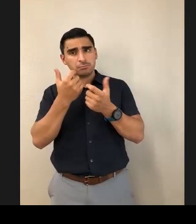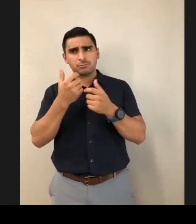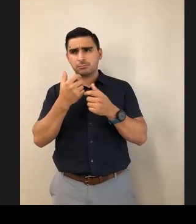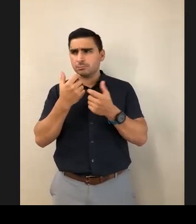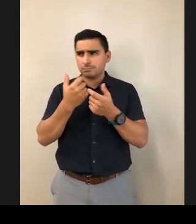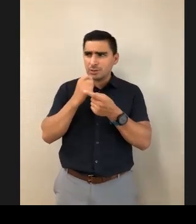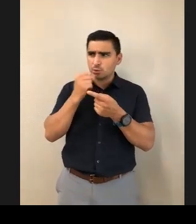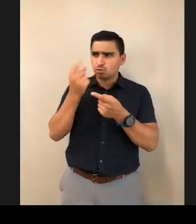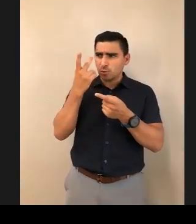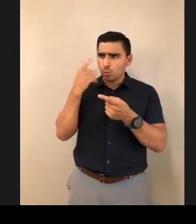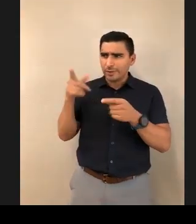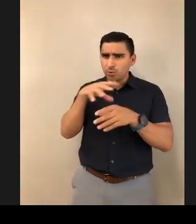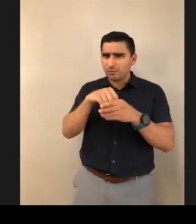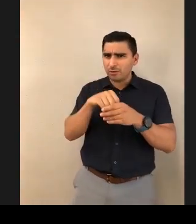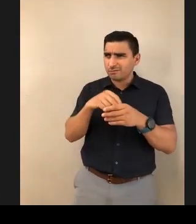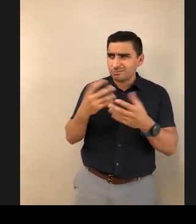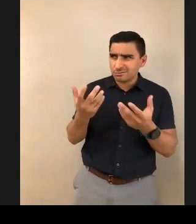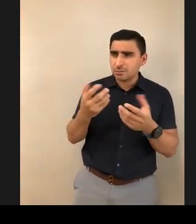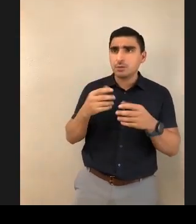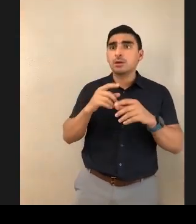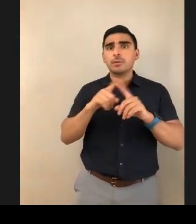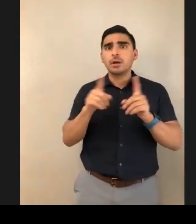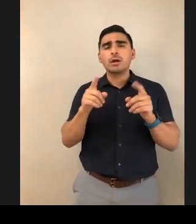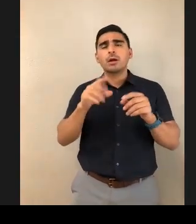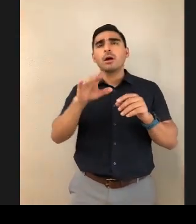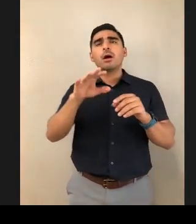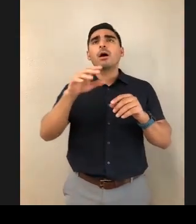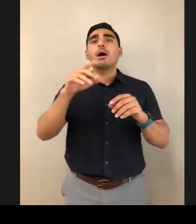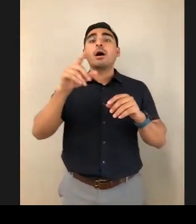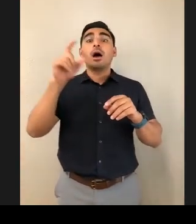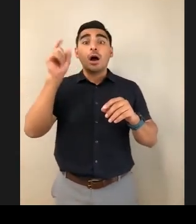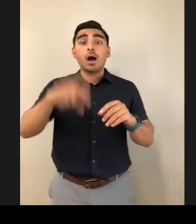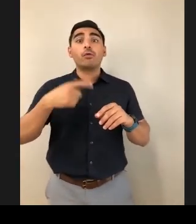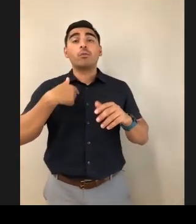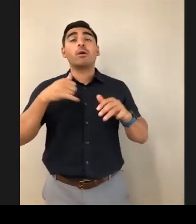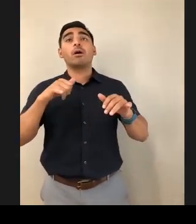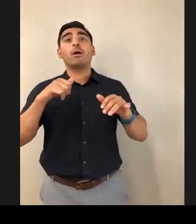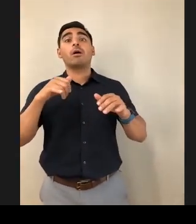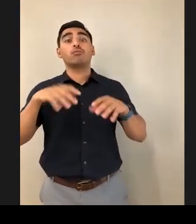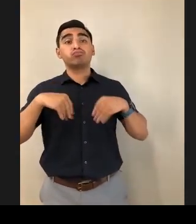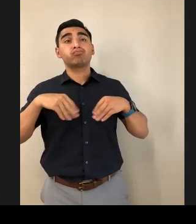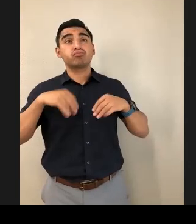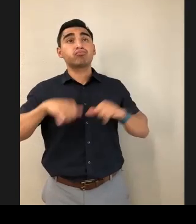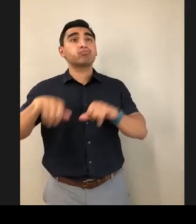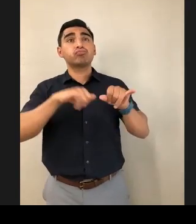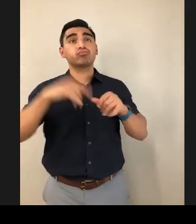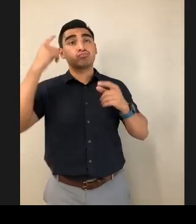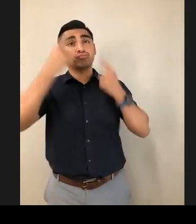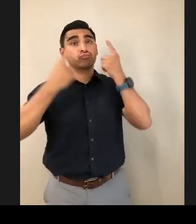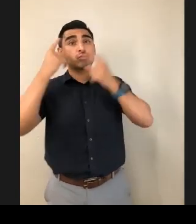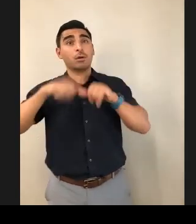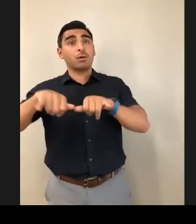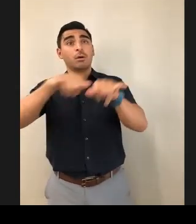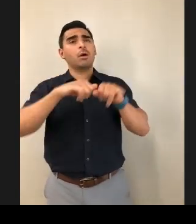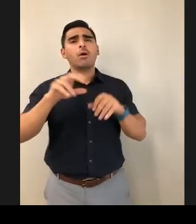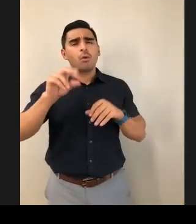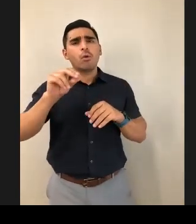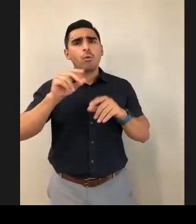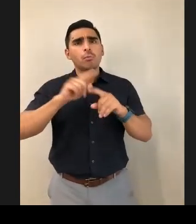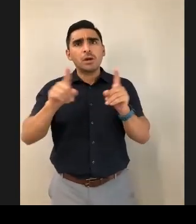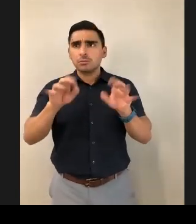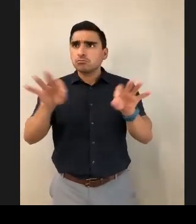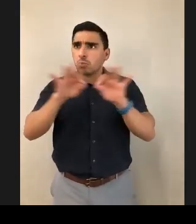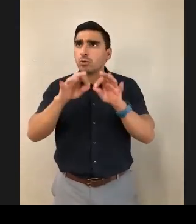salido porque no están de acuerdo con la supervisión y me hace preguntarme por qué aceptan la posición en